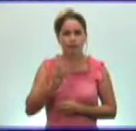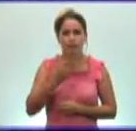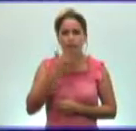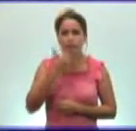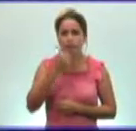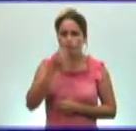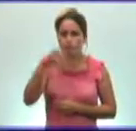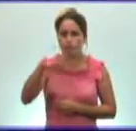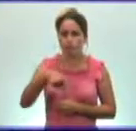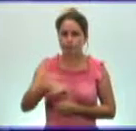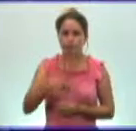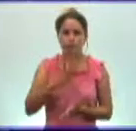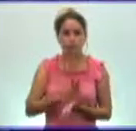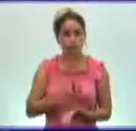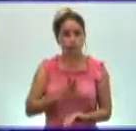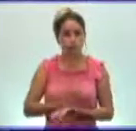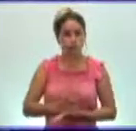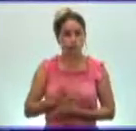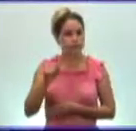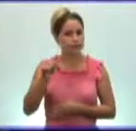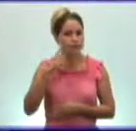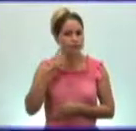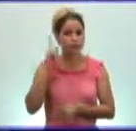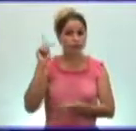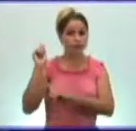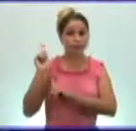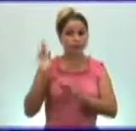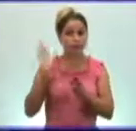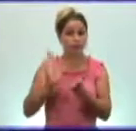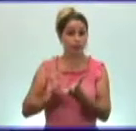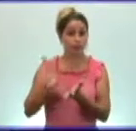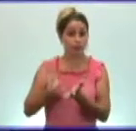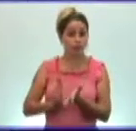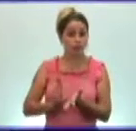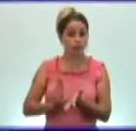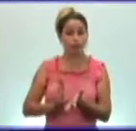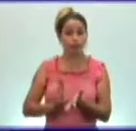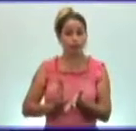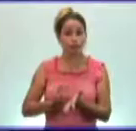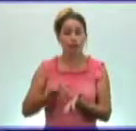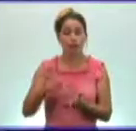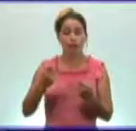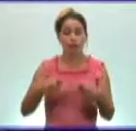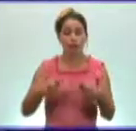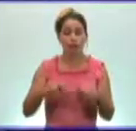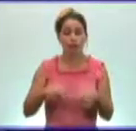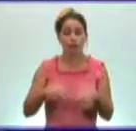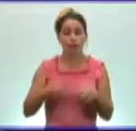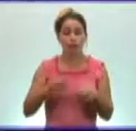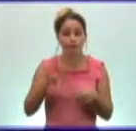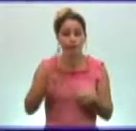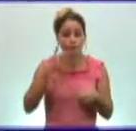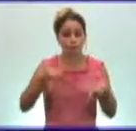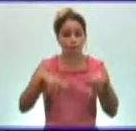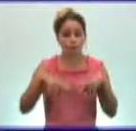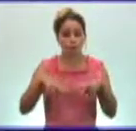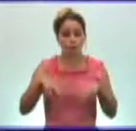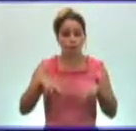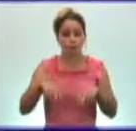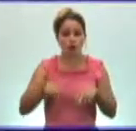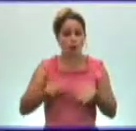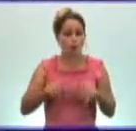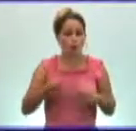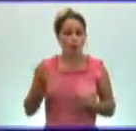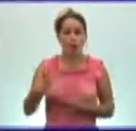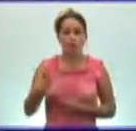ver, este es el libro que deben utilizar para realizar cualquier ejercicio o analizar cualquier explicación que nosotros demos